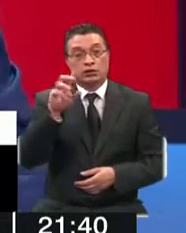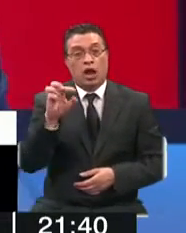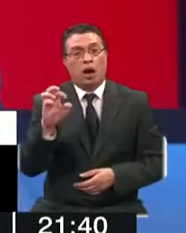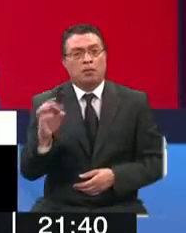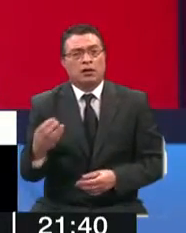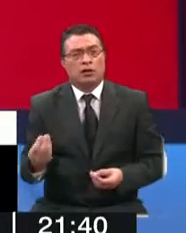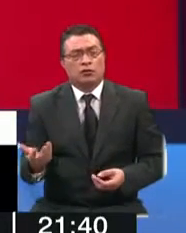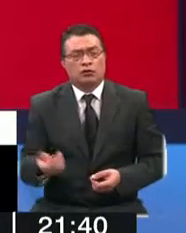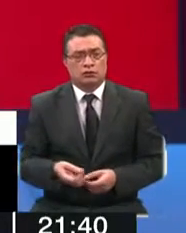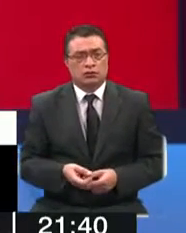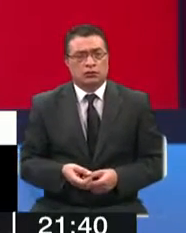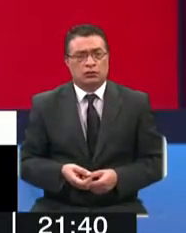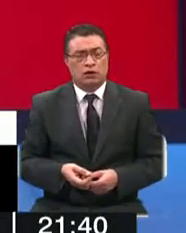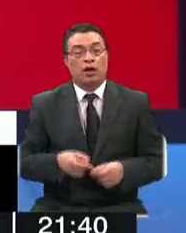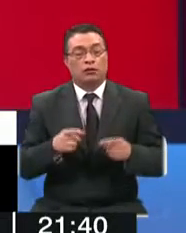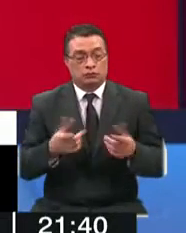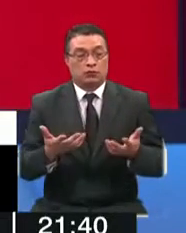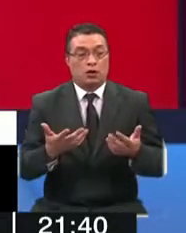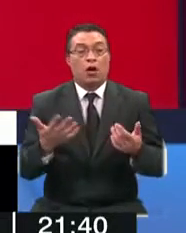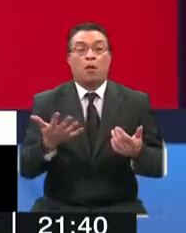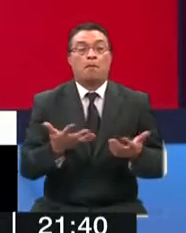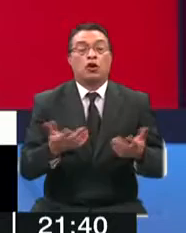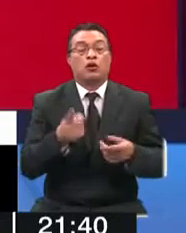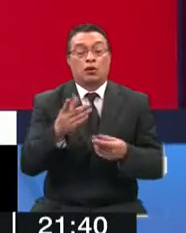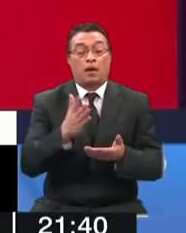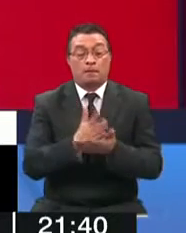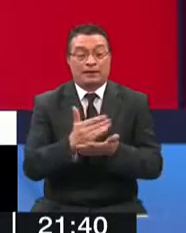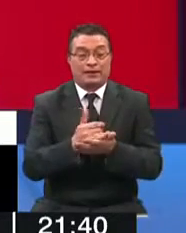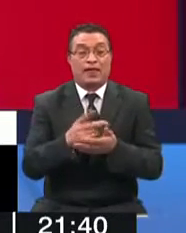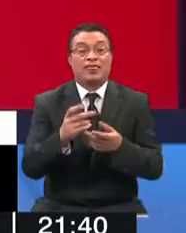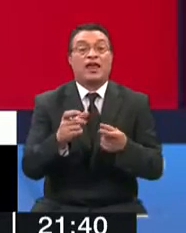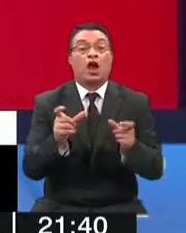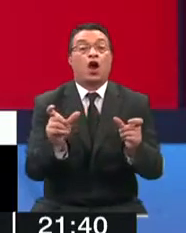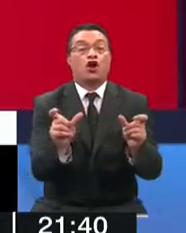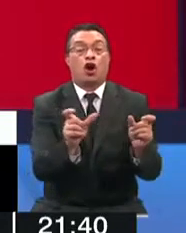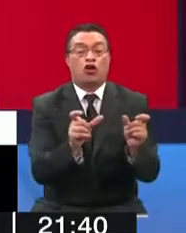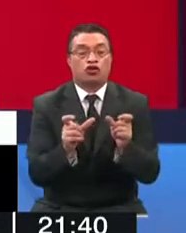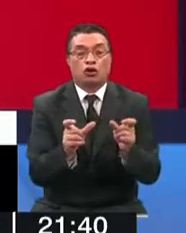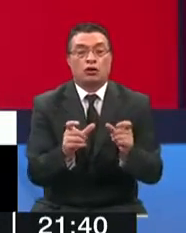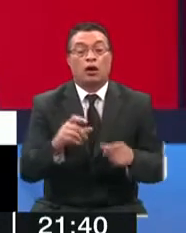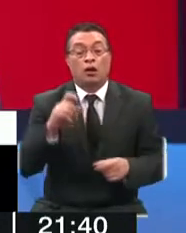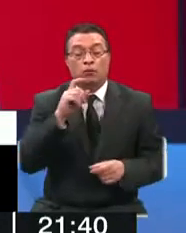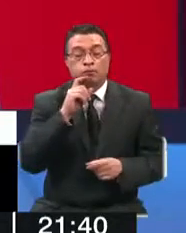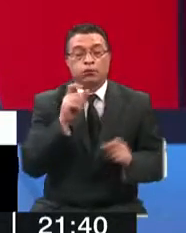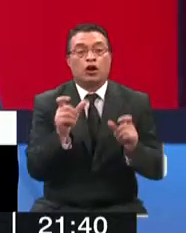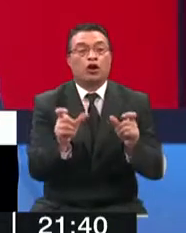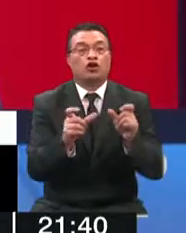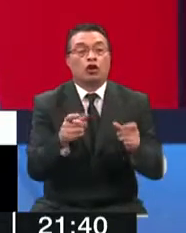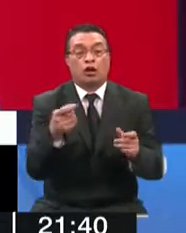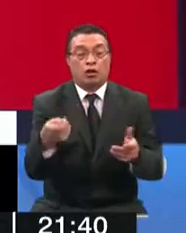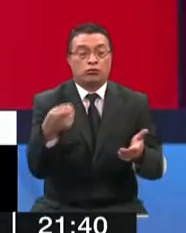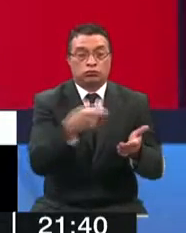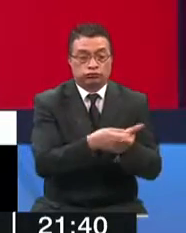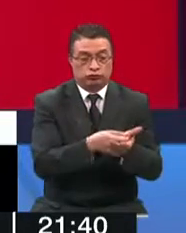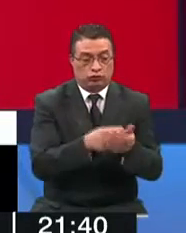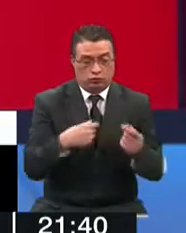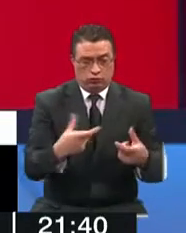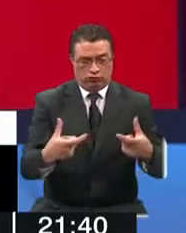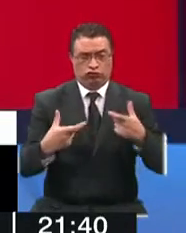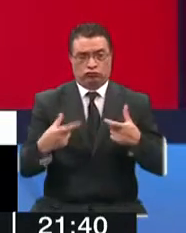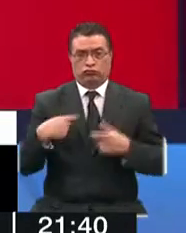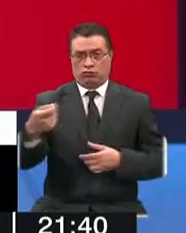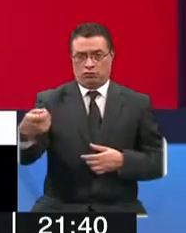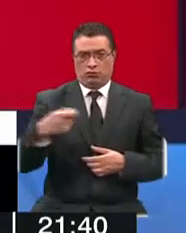Bueno, básicamente porque es una medida de control, que efectivamente. ¿Qué controla y si que le paga es el controlado? Bueno, justamente eso es